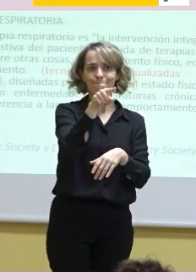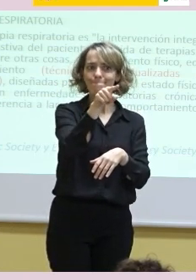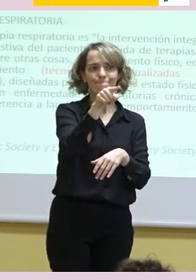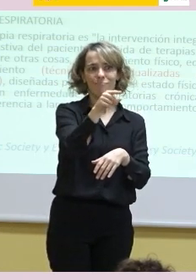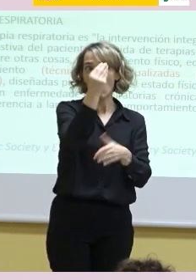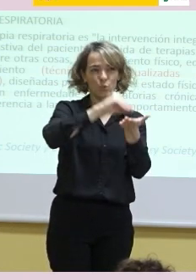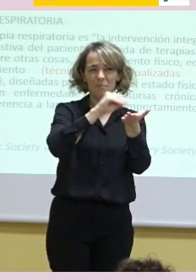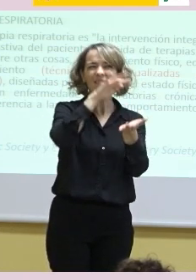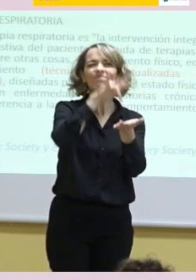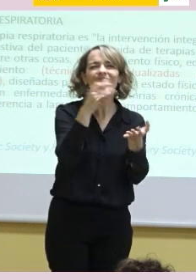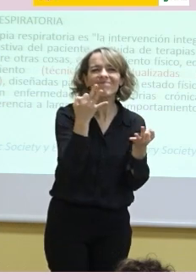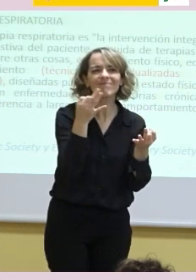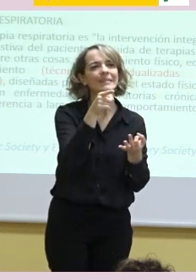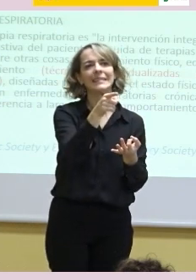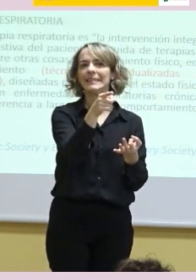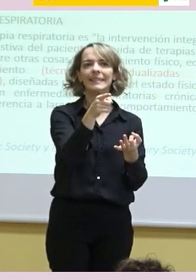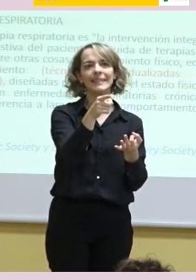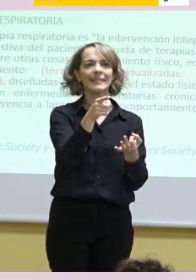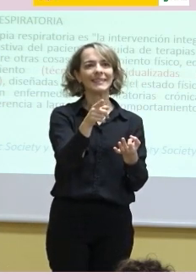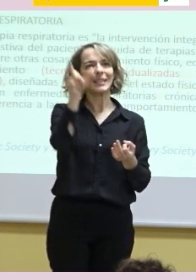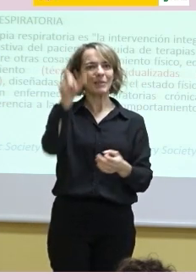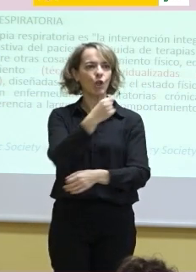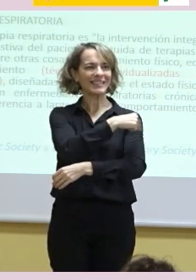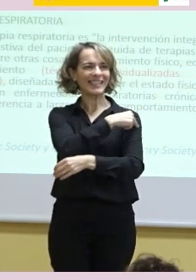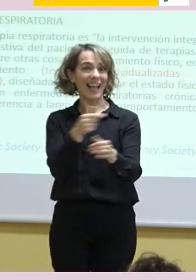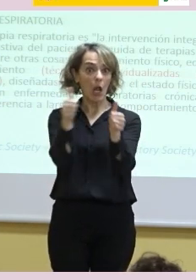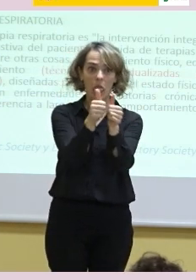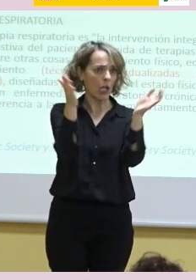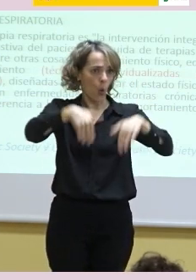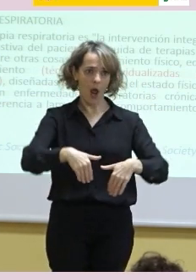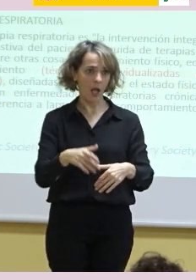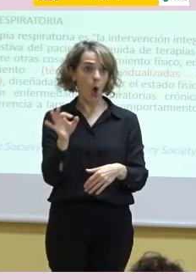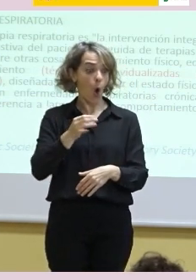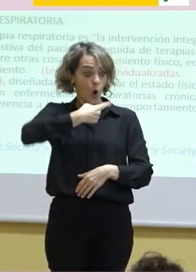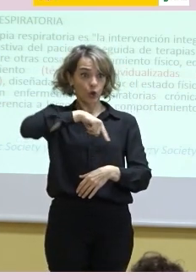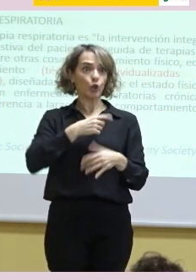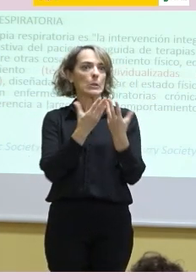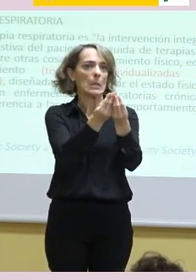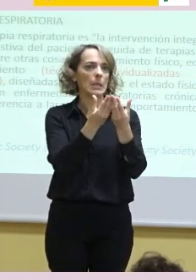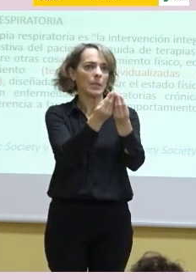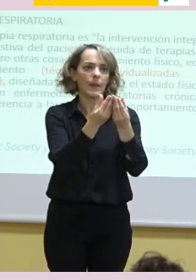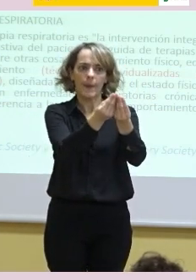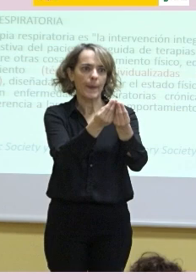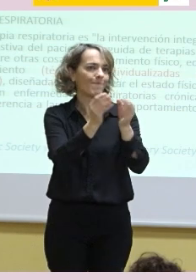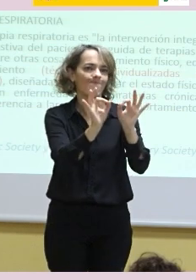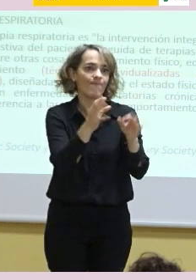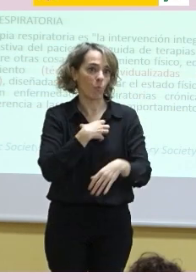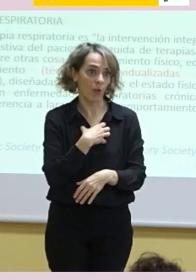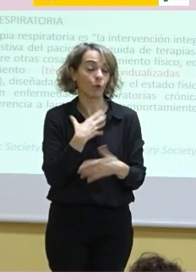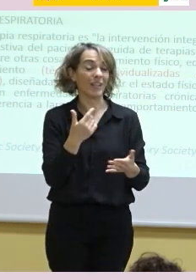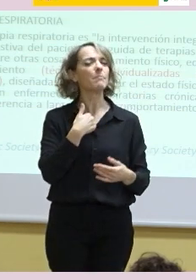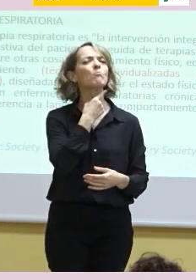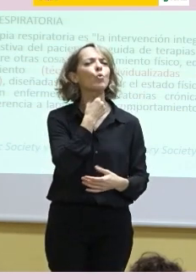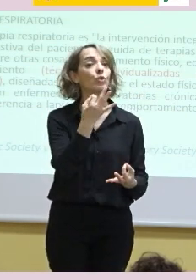dan ocasiones en las que no hay un sanitario cerca o en la que nosotros no podemos estar acompañando en ese momento, y me gusta mucho que las